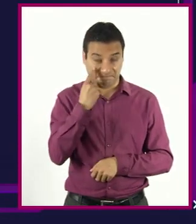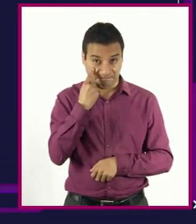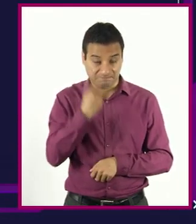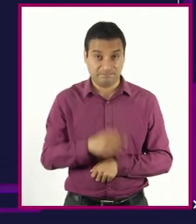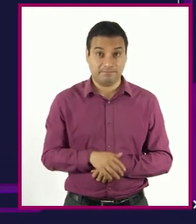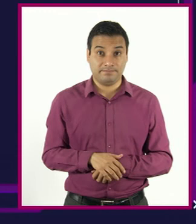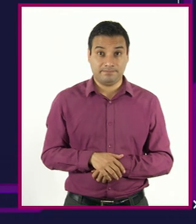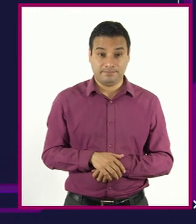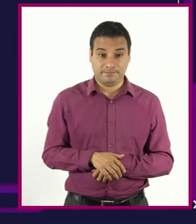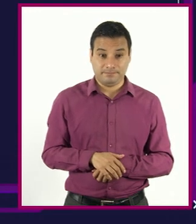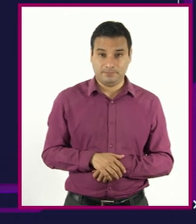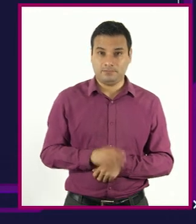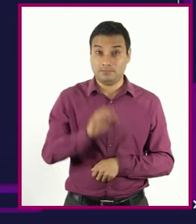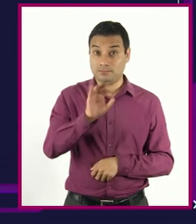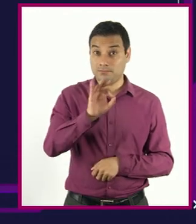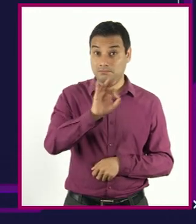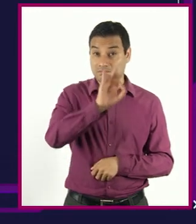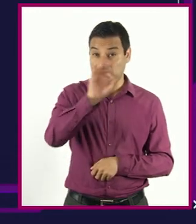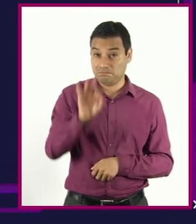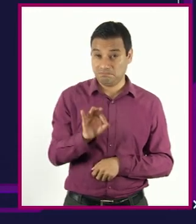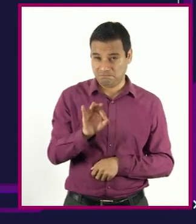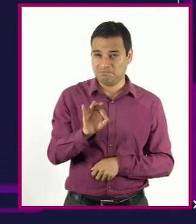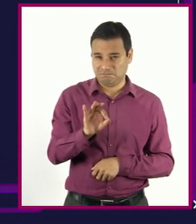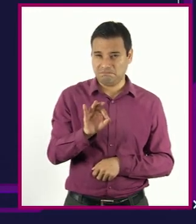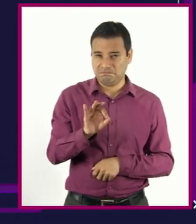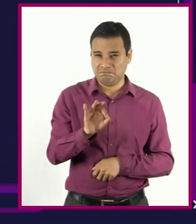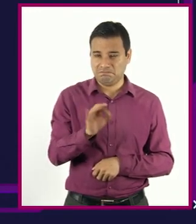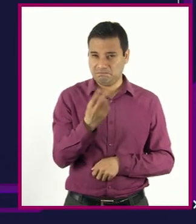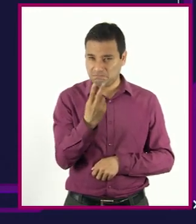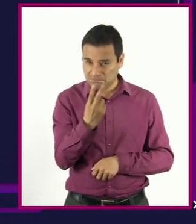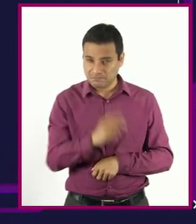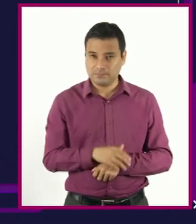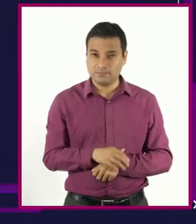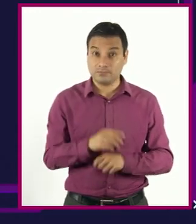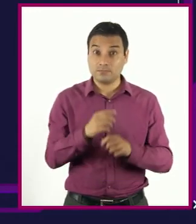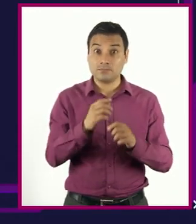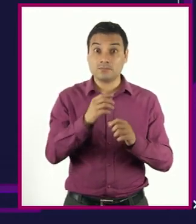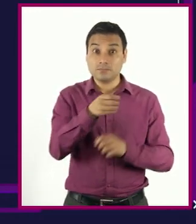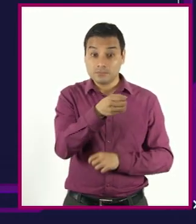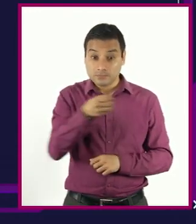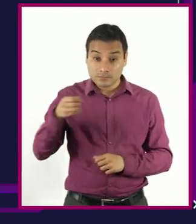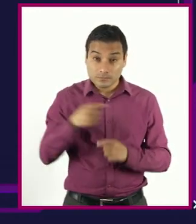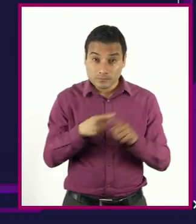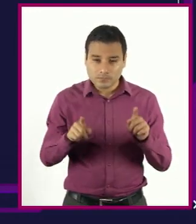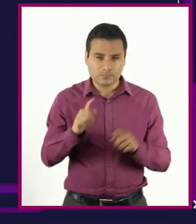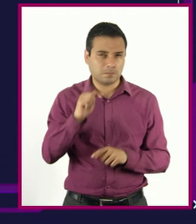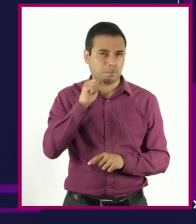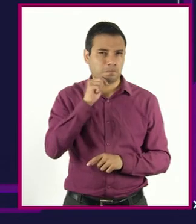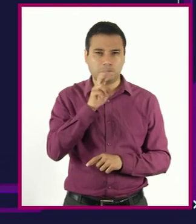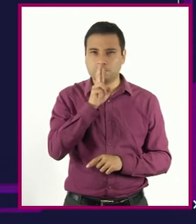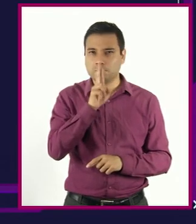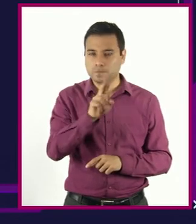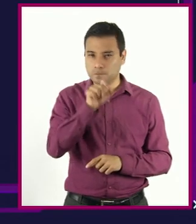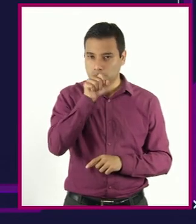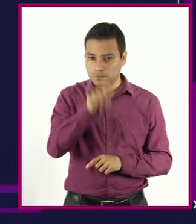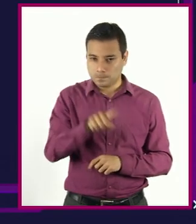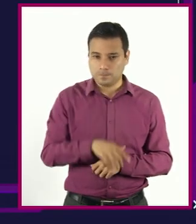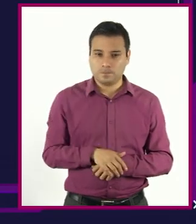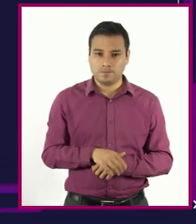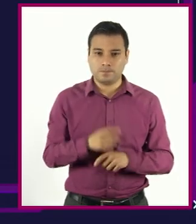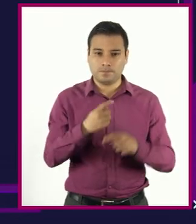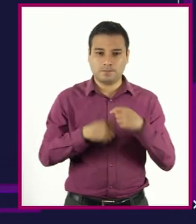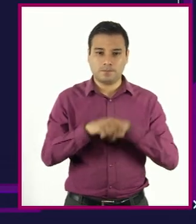descuento con un orden diferente permite obtener el mismo resultado. Para la tienda 3 y